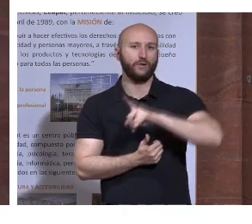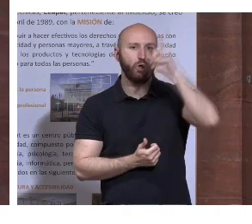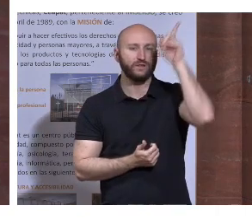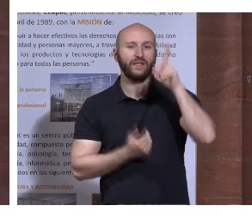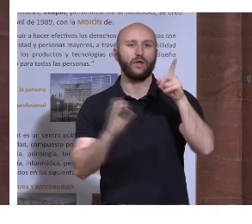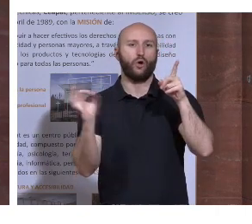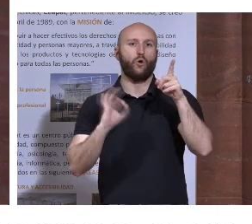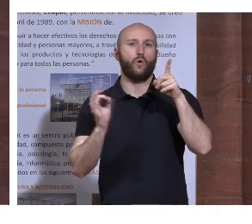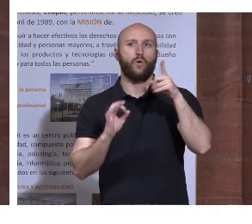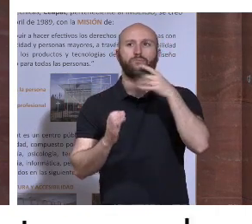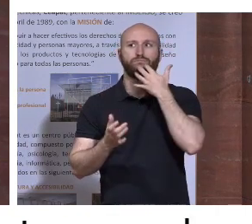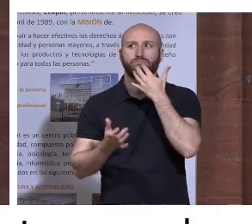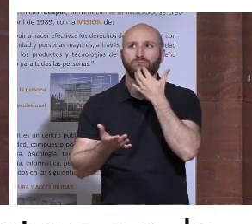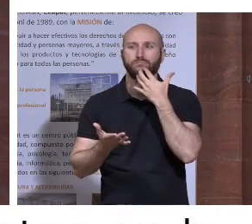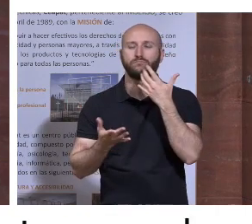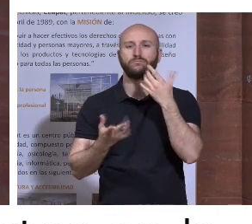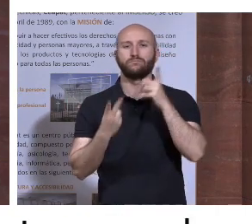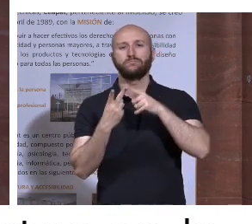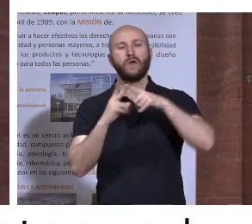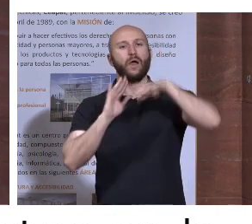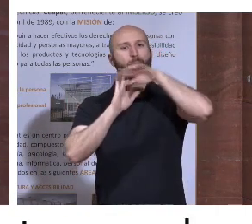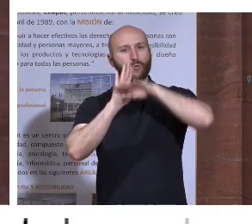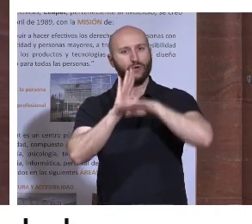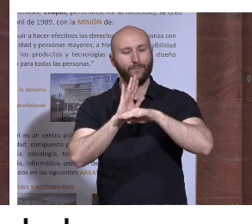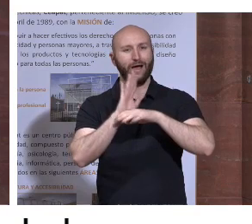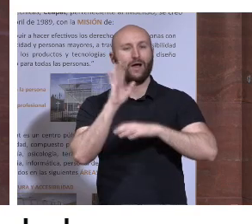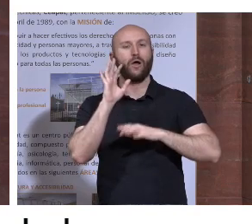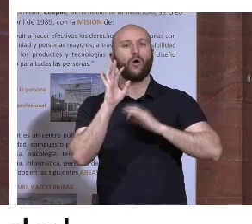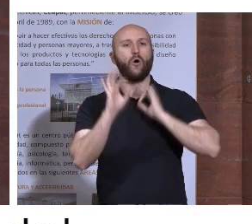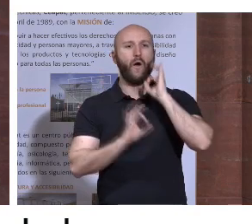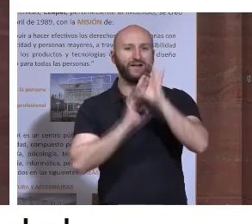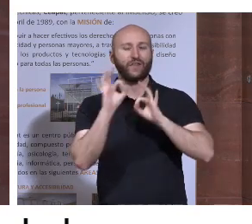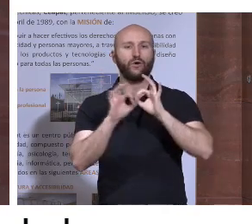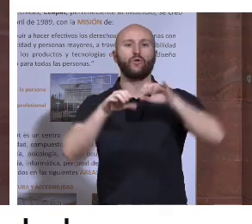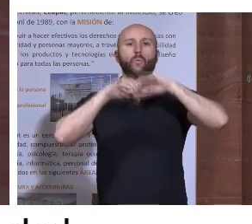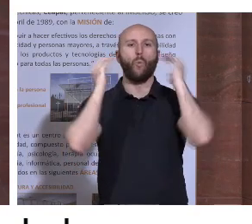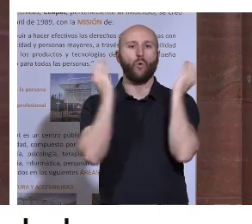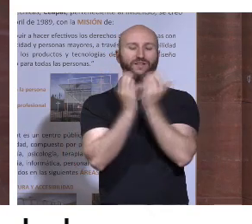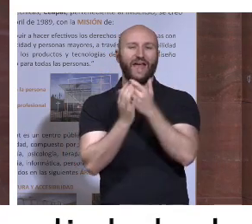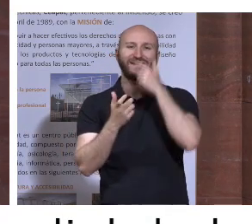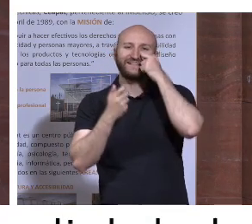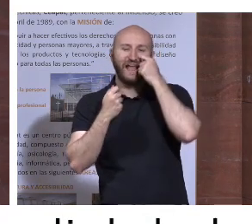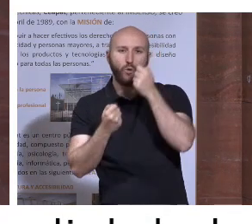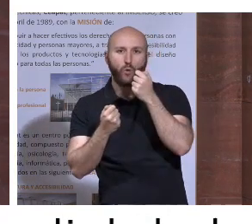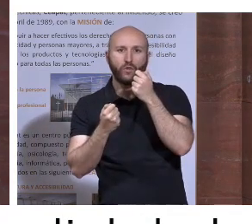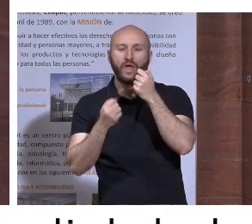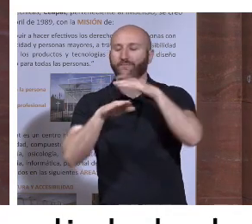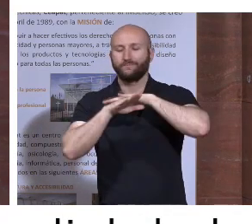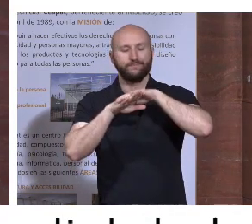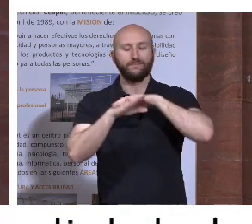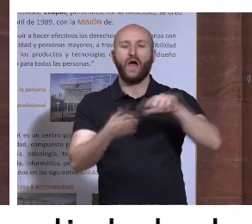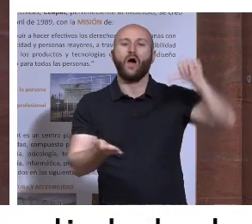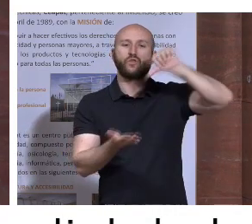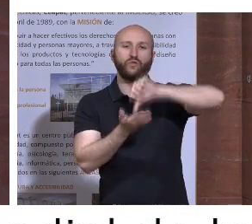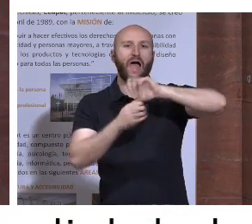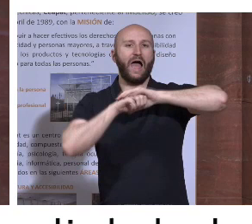hablamos del programa de la Organización Mundial de la Salud, de las ciudades